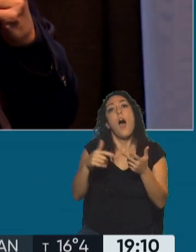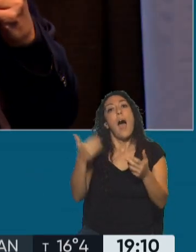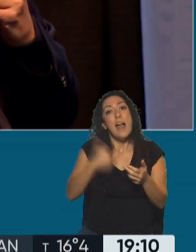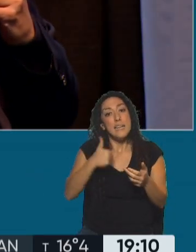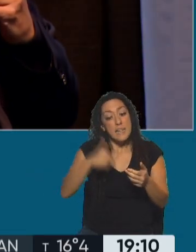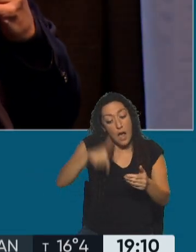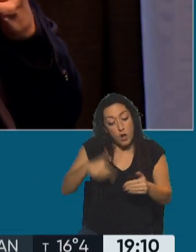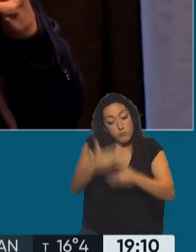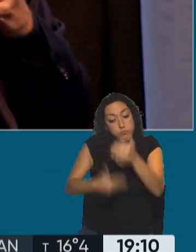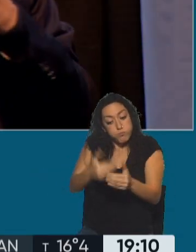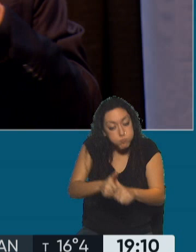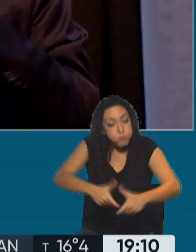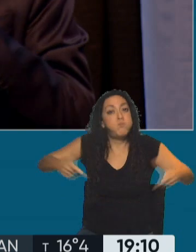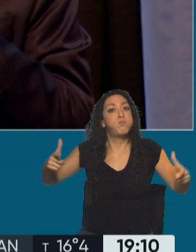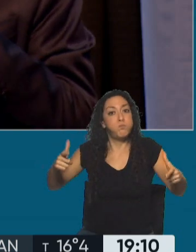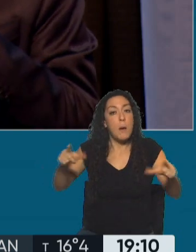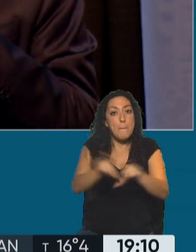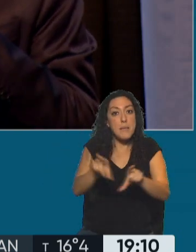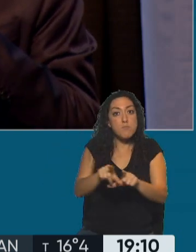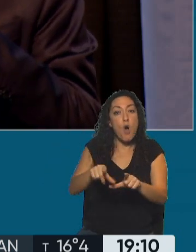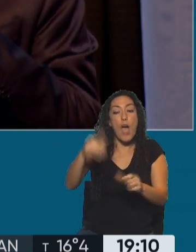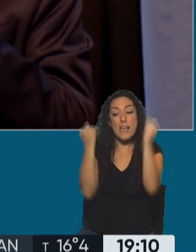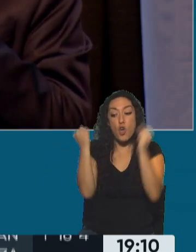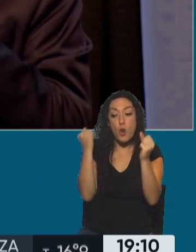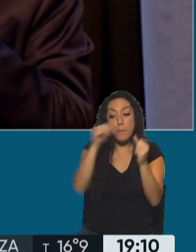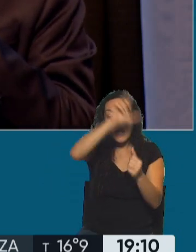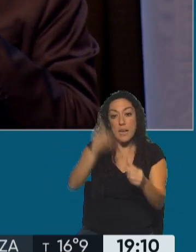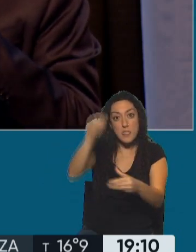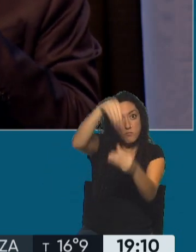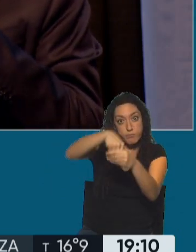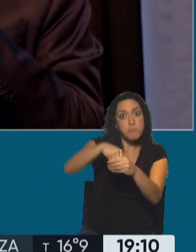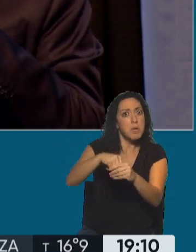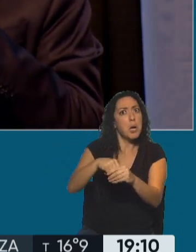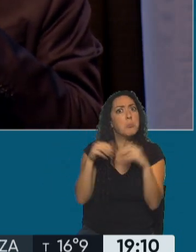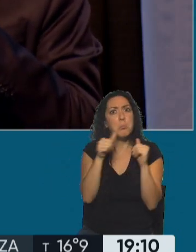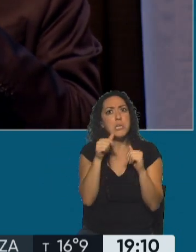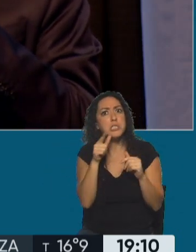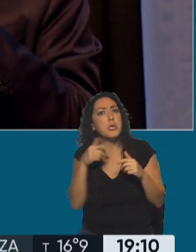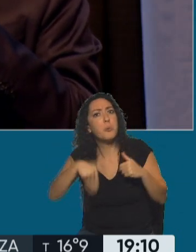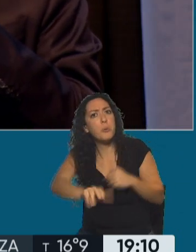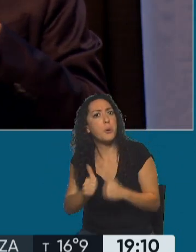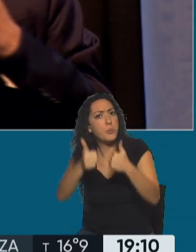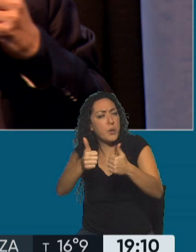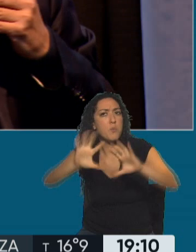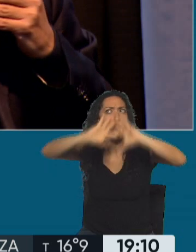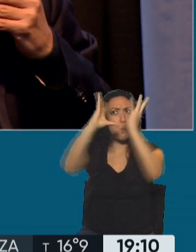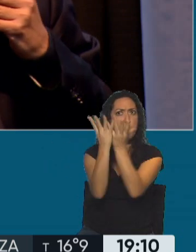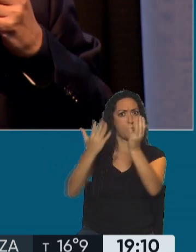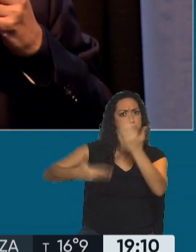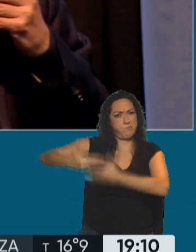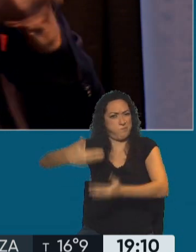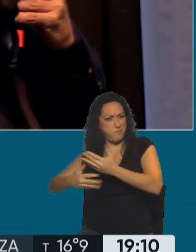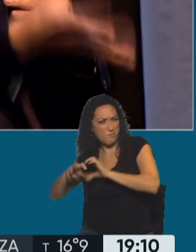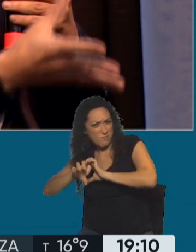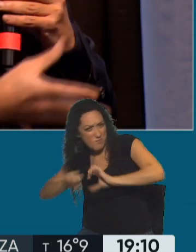creciendo. Los datos económicos de la macroeconomía en ese sentido son favorables en medio de un escenario mundial recesivo. Oh, pero